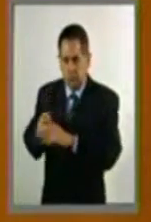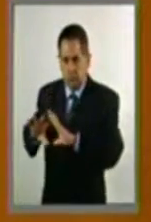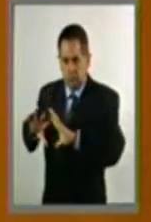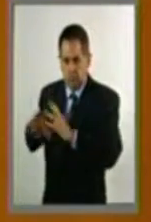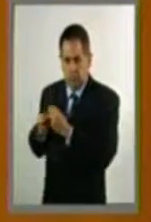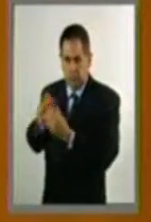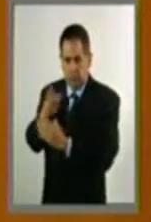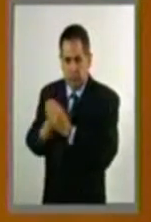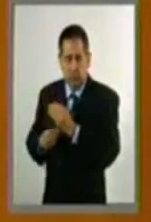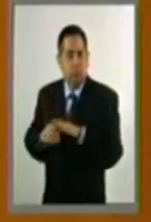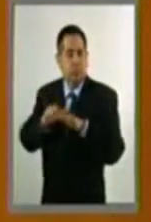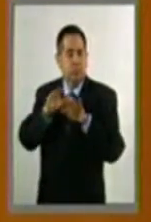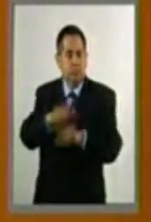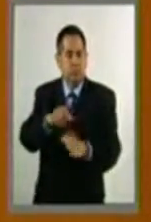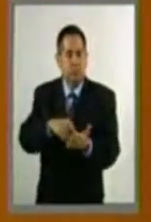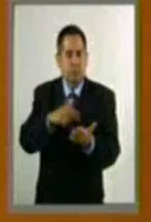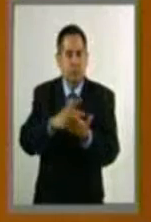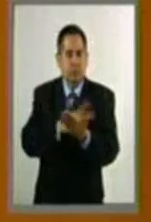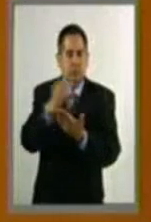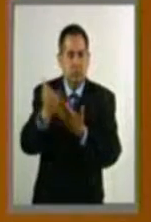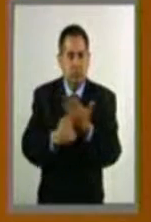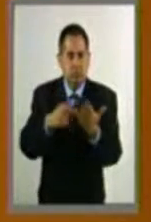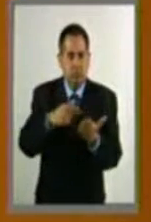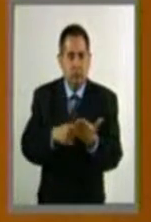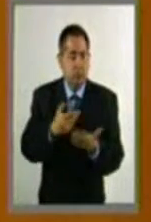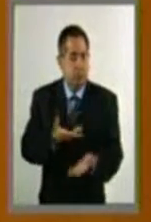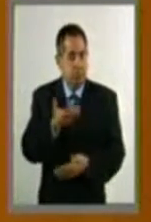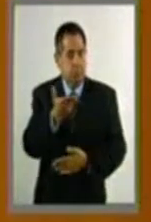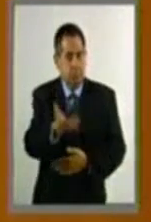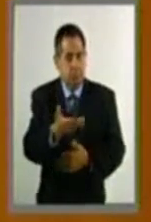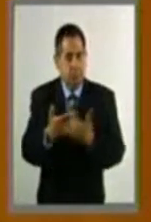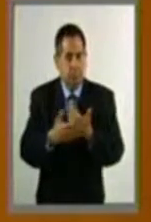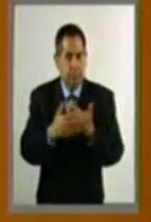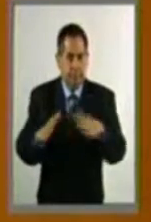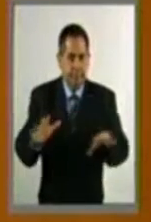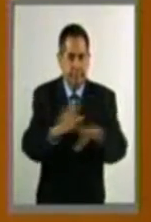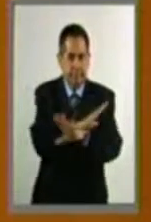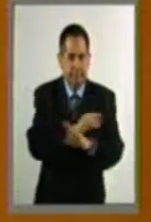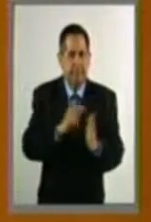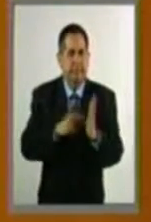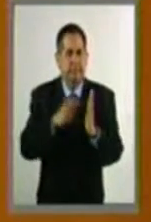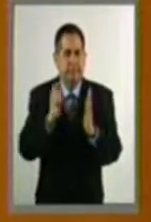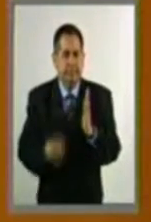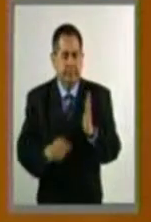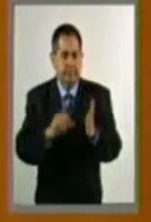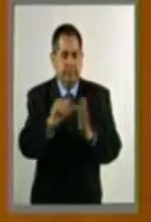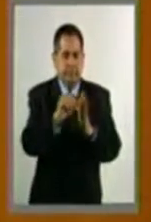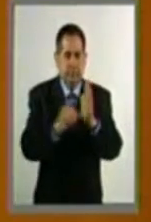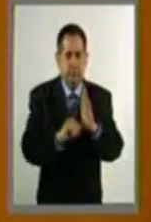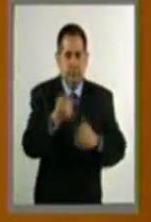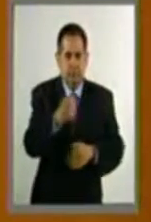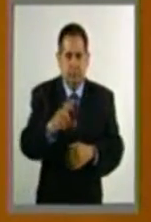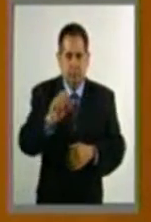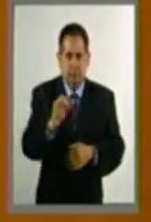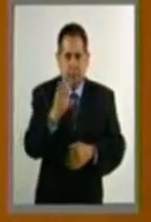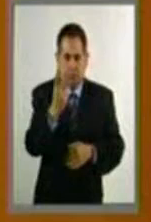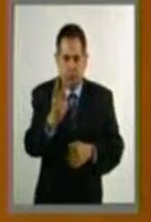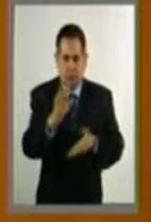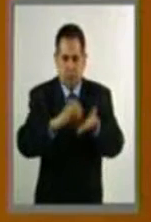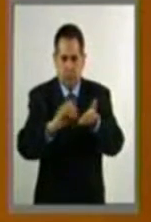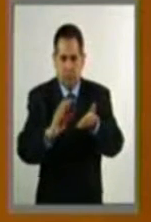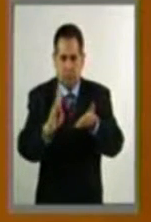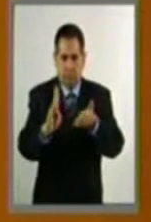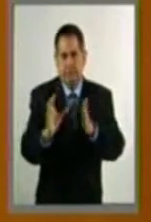torno a la minuta con proyecto de decreto que propone reforma al apartado B del artículo 102